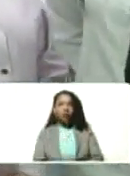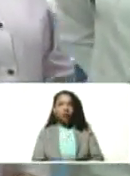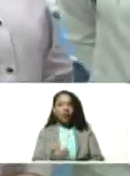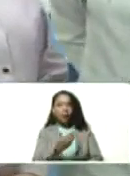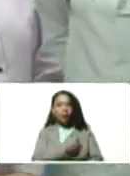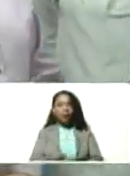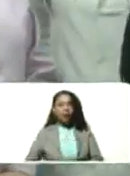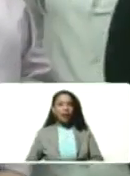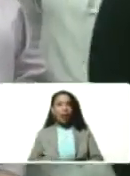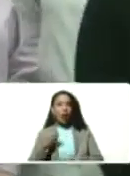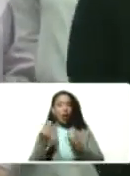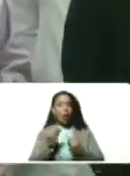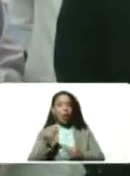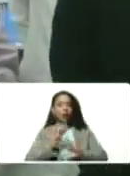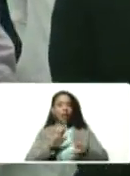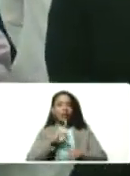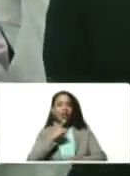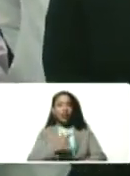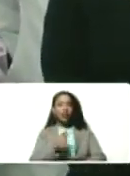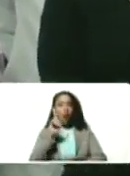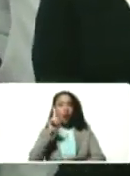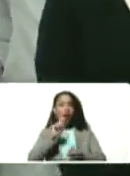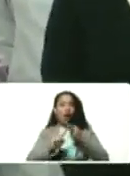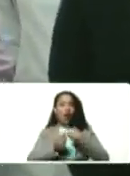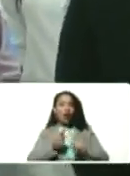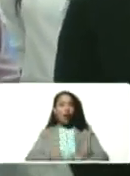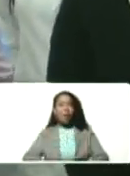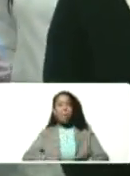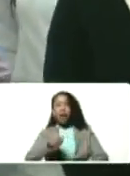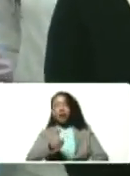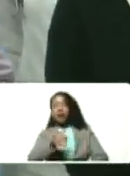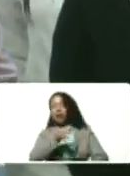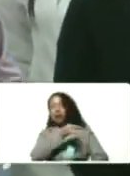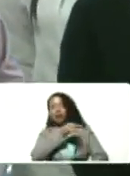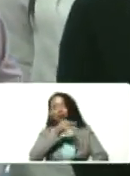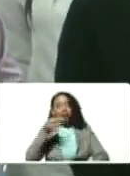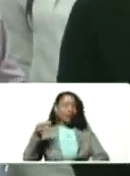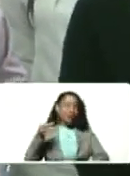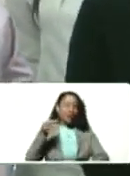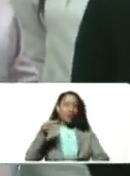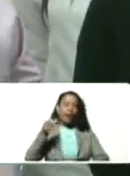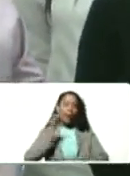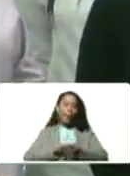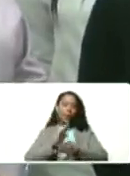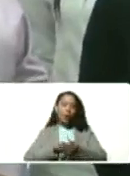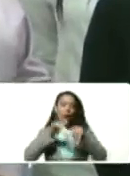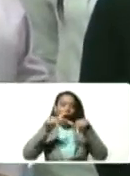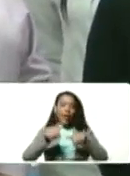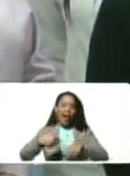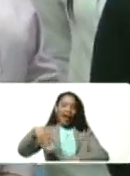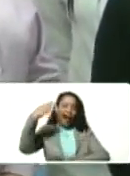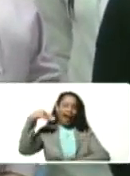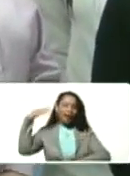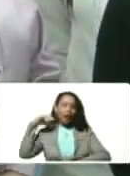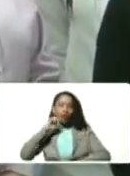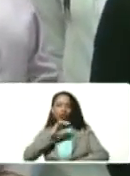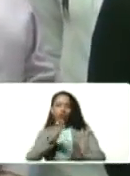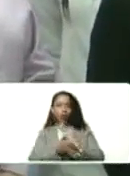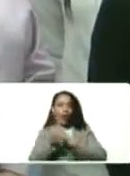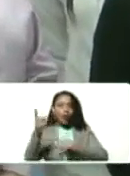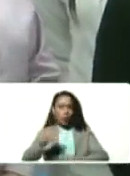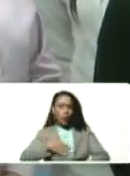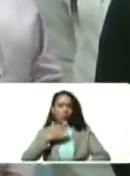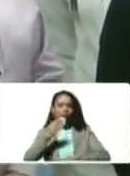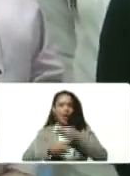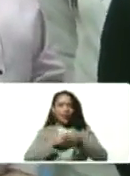Presidente, como se ha dicho ya, ha sido una de las cosas más extraordinarias, más maravillosas que puede haber sucedido. Solamente eso es posible